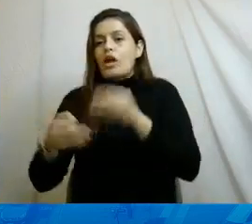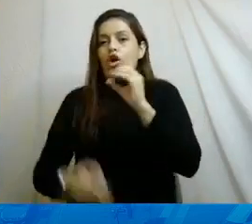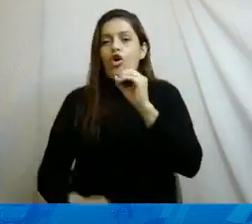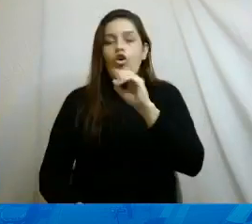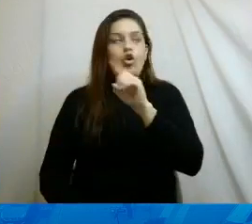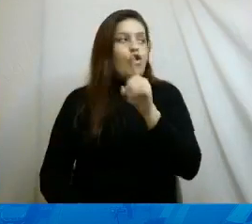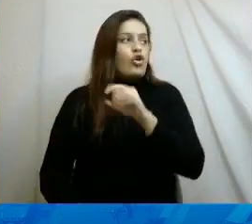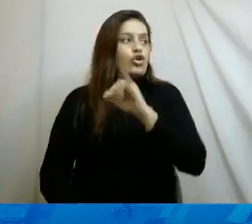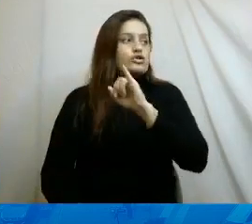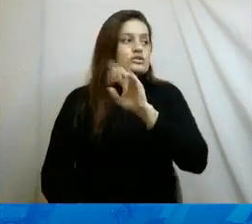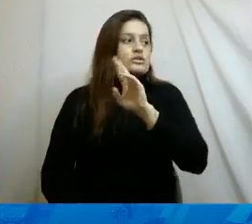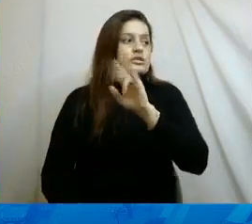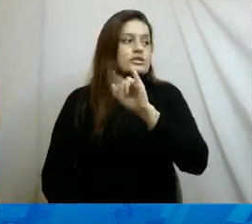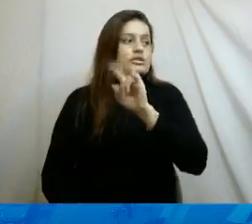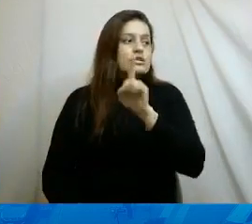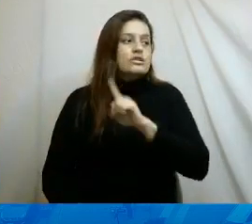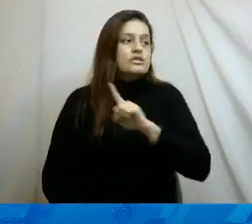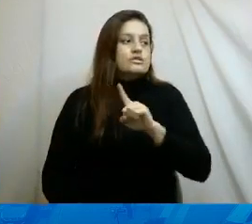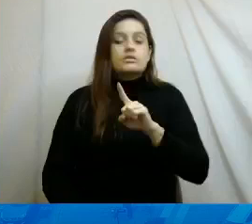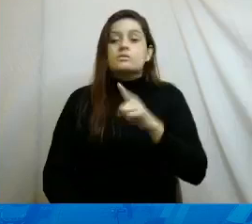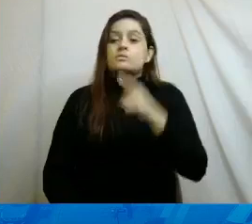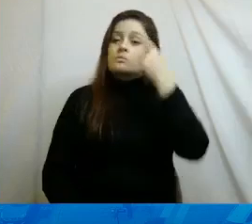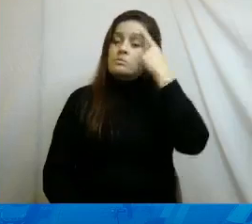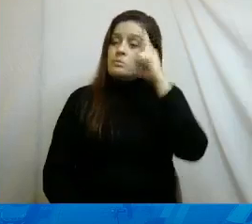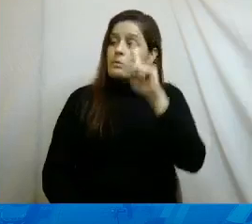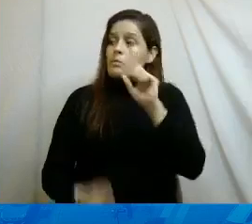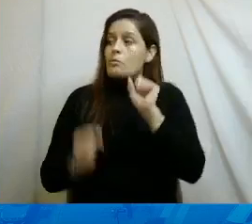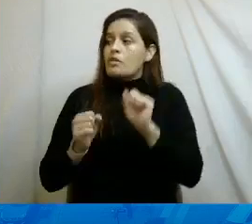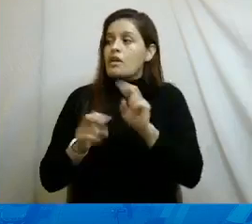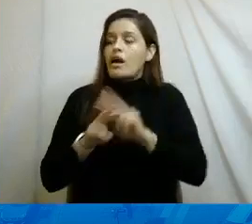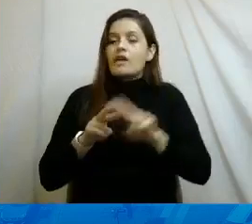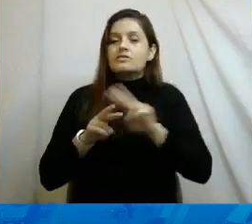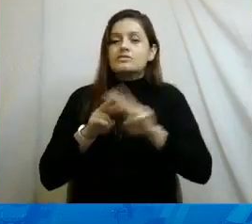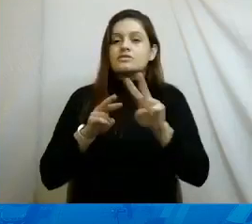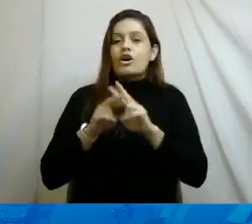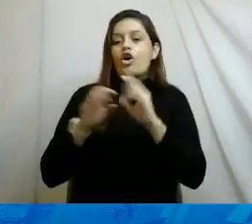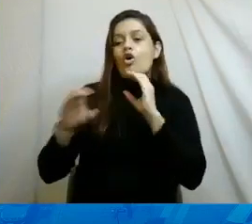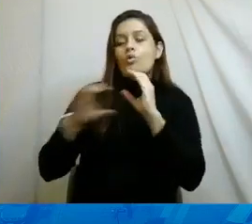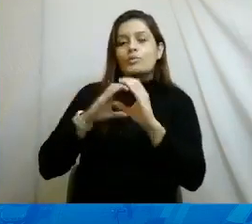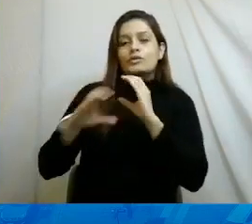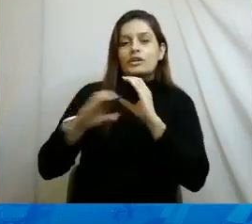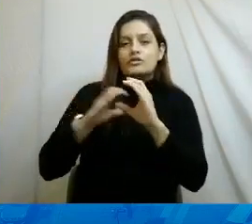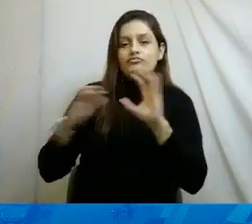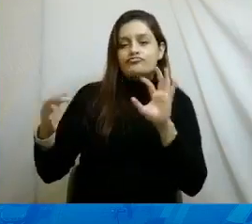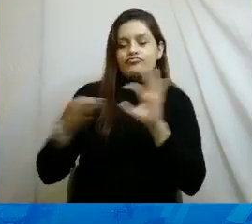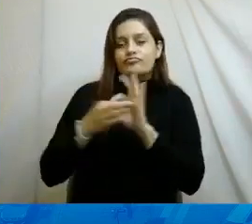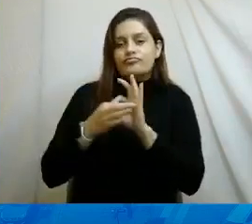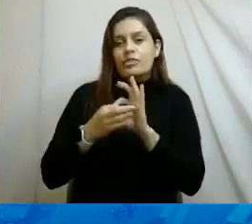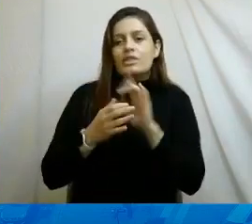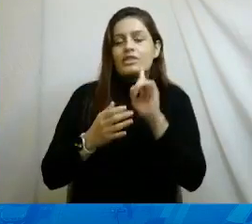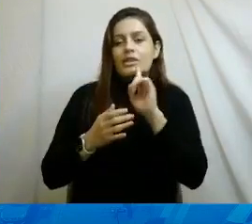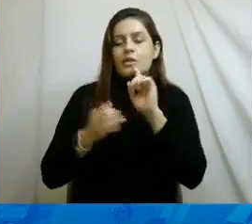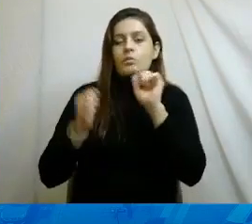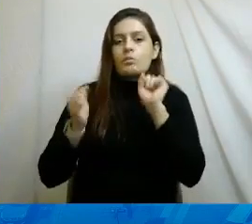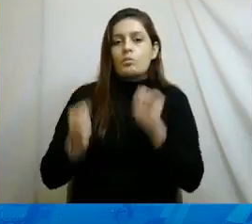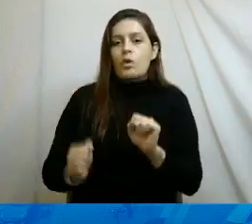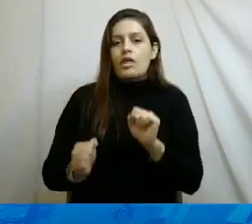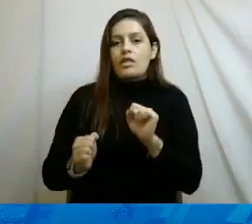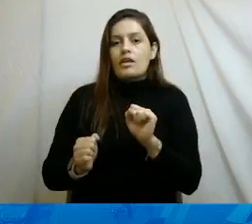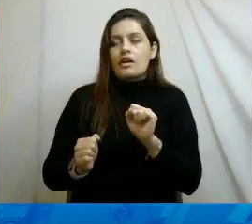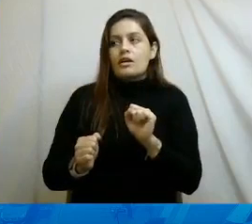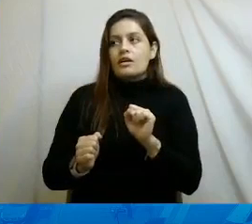Corbalán, para que podamos generar también una construcción que pueda ser,